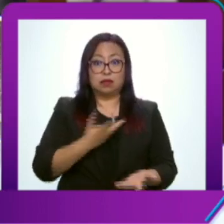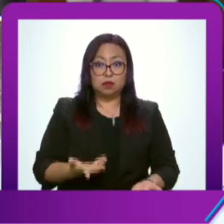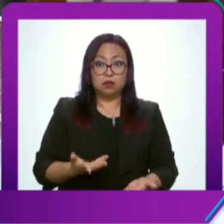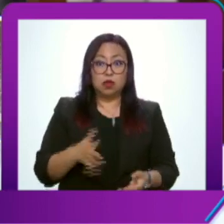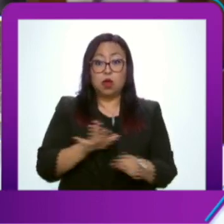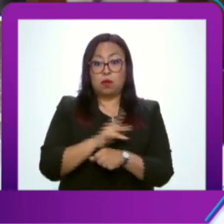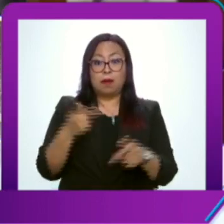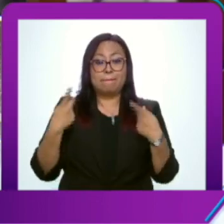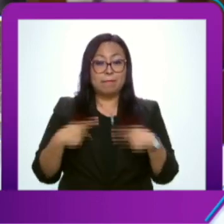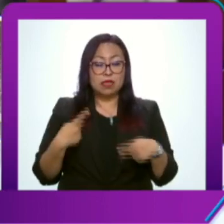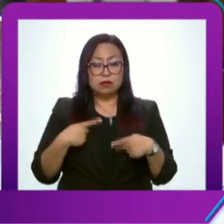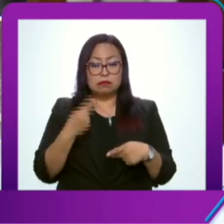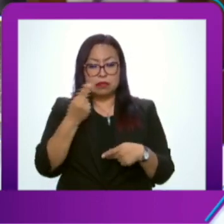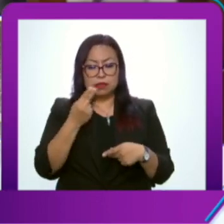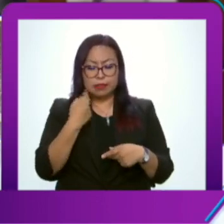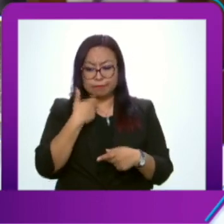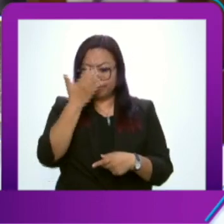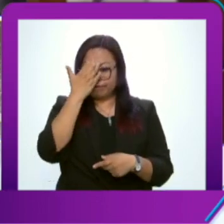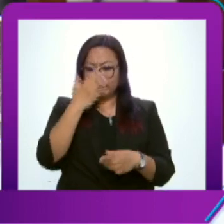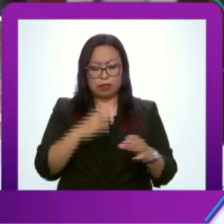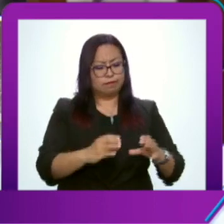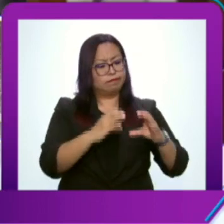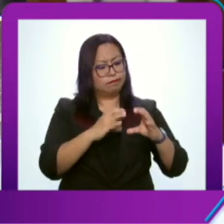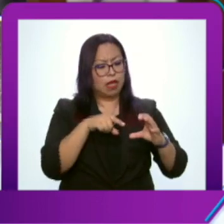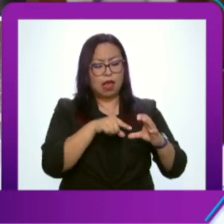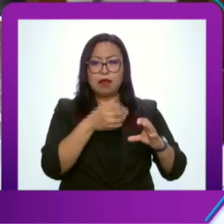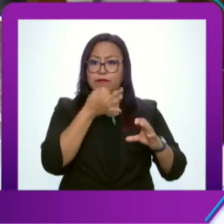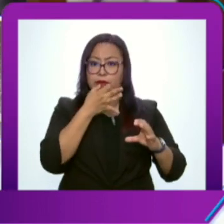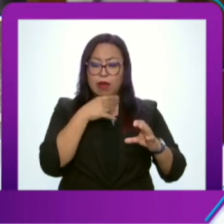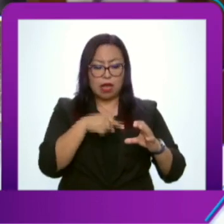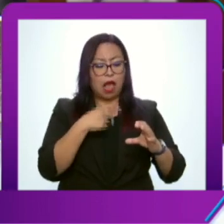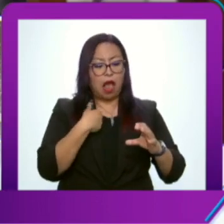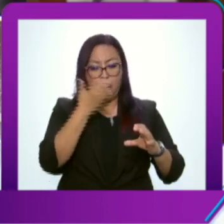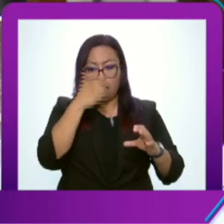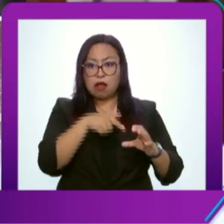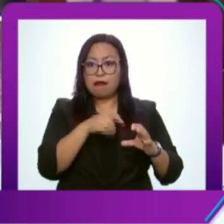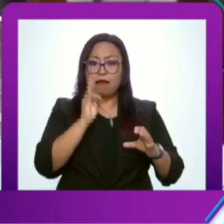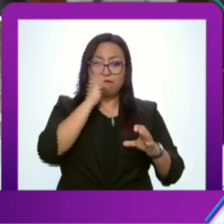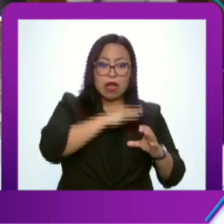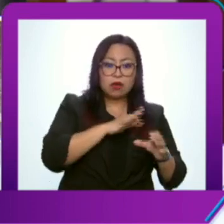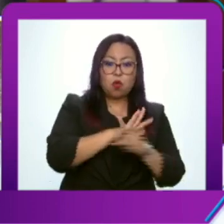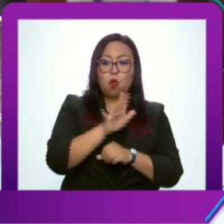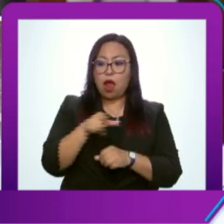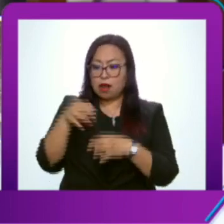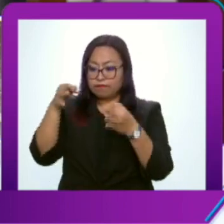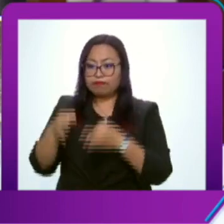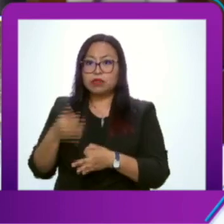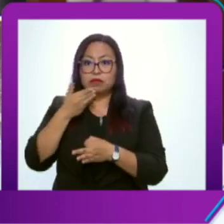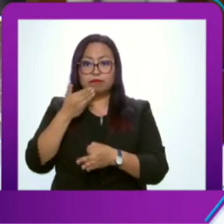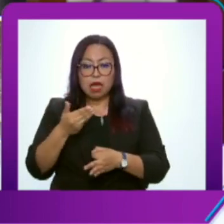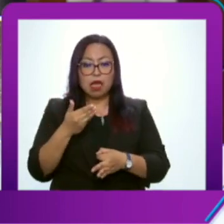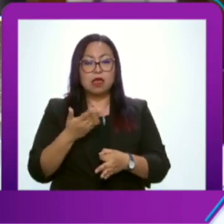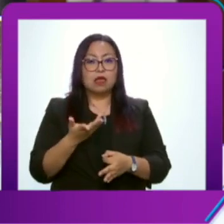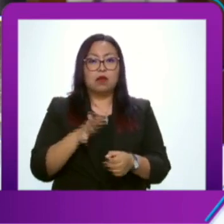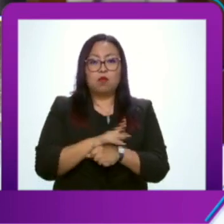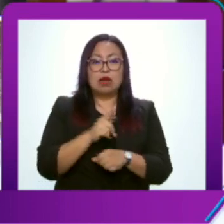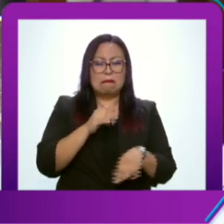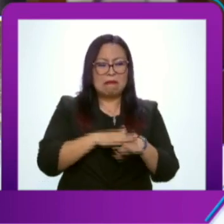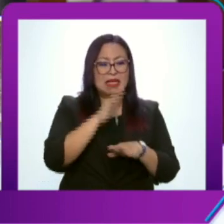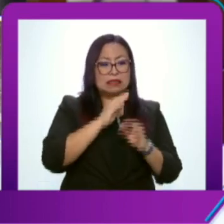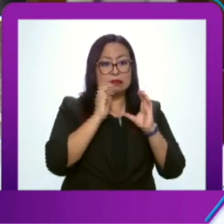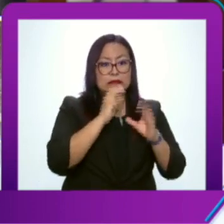que las personas que requieren medicamentos conozcan tanto aquellos que son falsificados con frecuencia